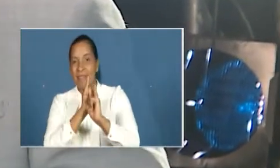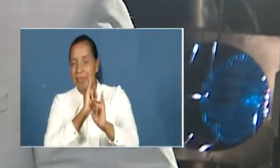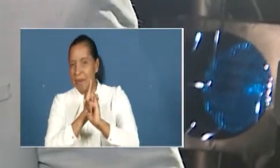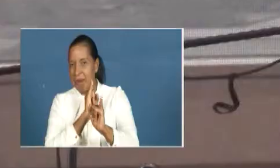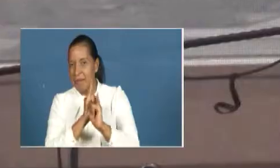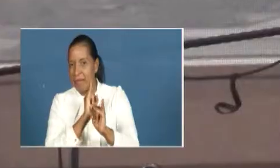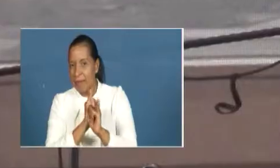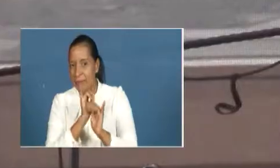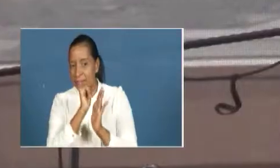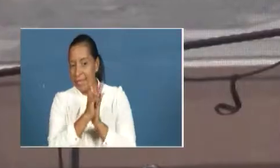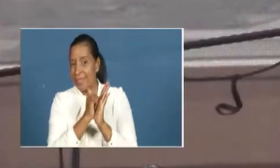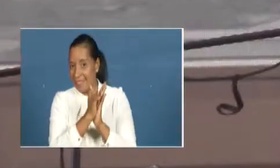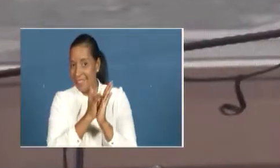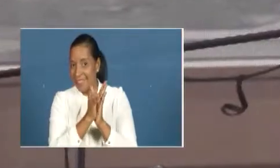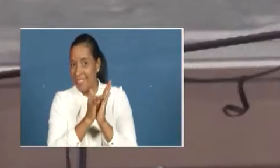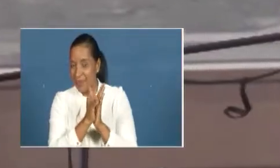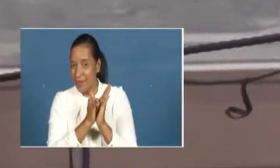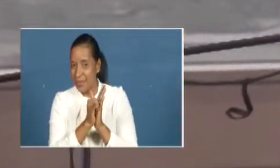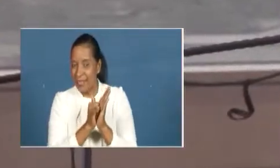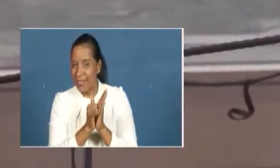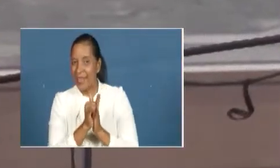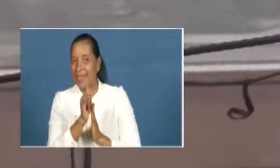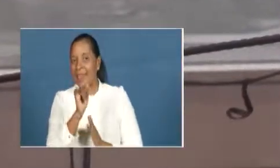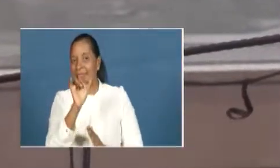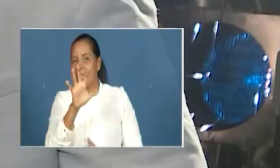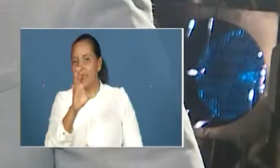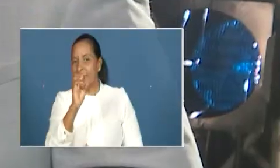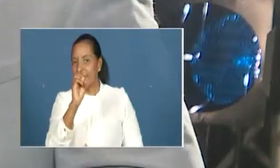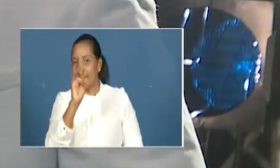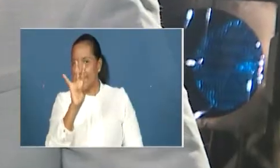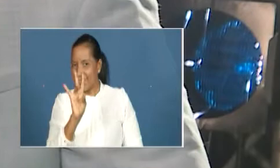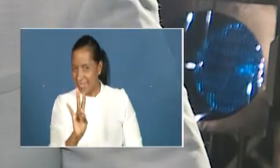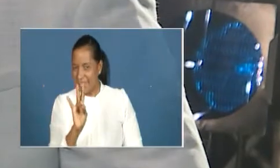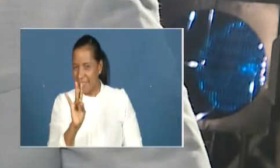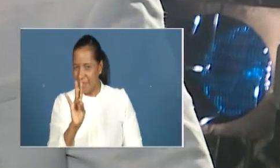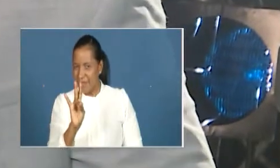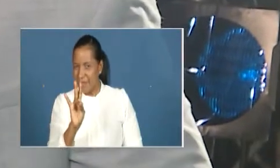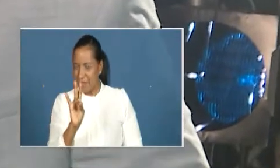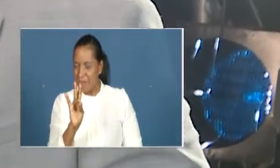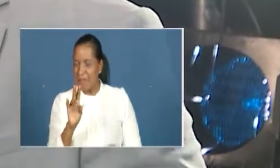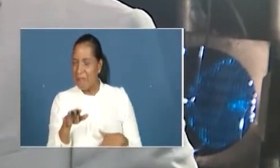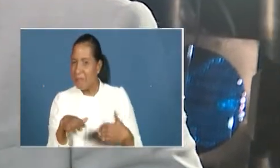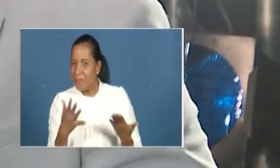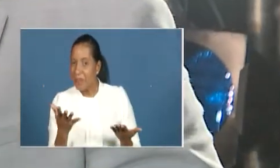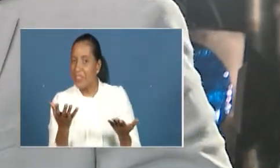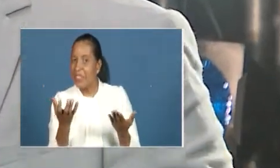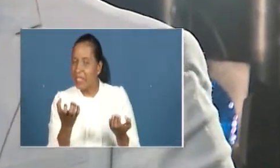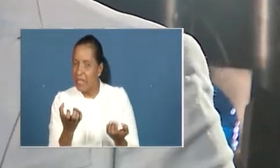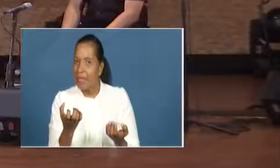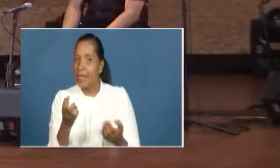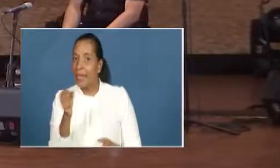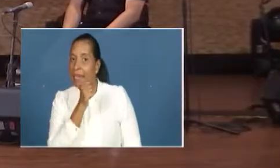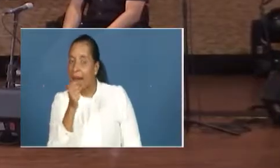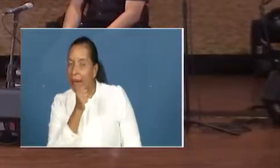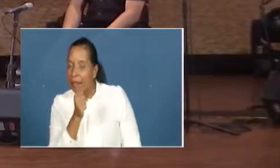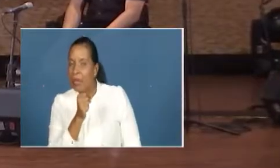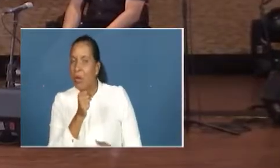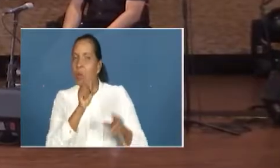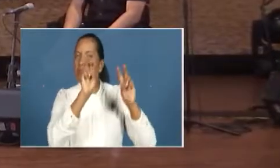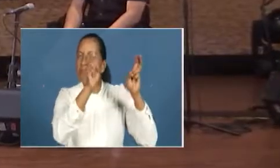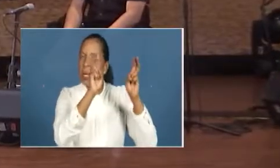canal de YouTube. ¿Dónde más? 507. ¿Dónde más? Y si me quieren hacer que yo cante en su casa, pues tenemos